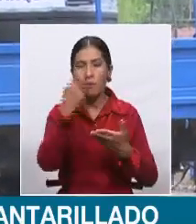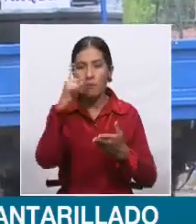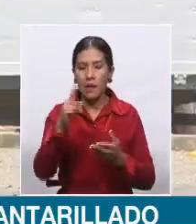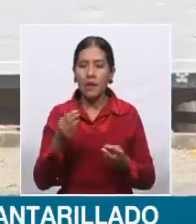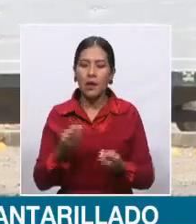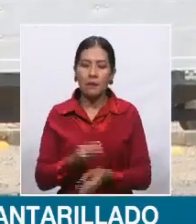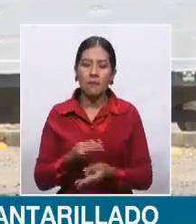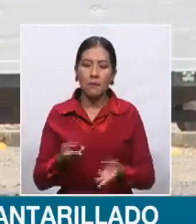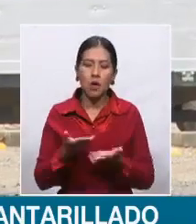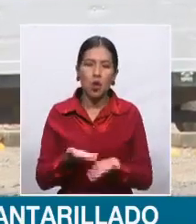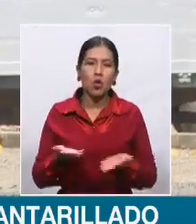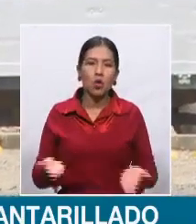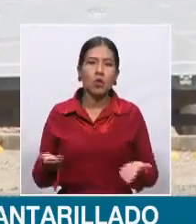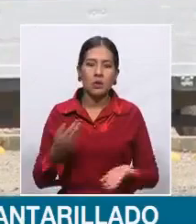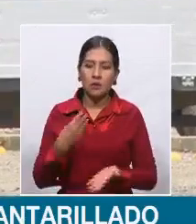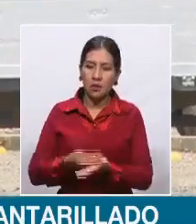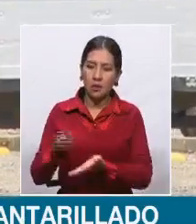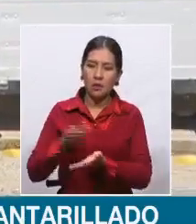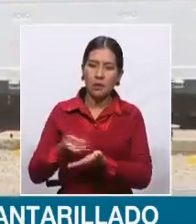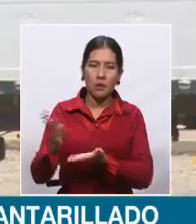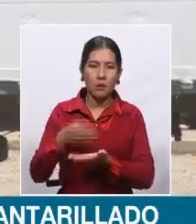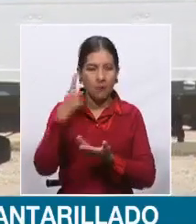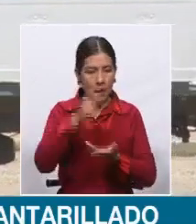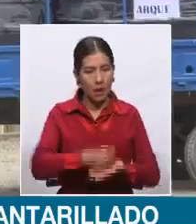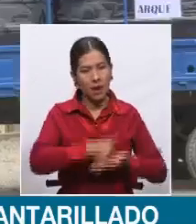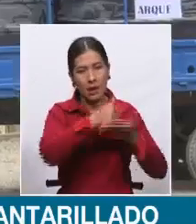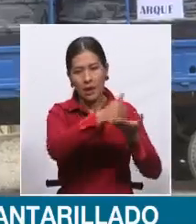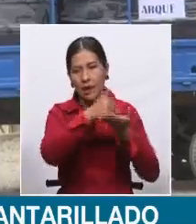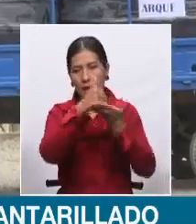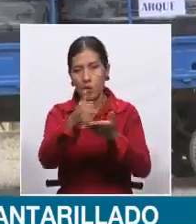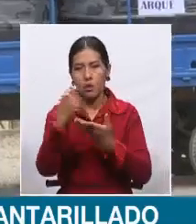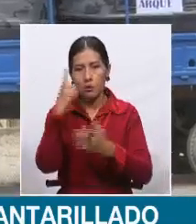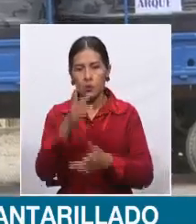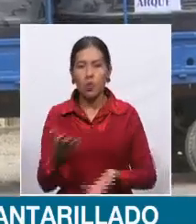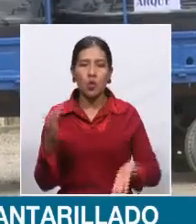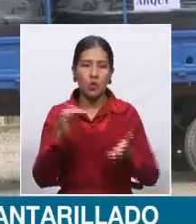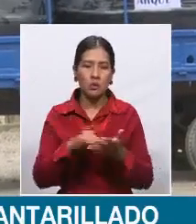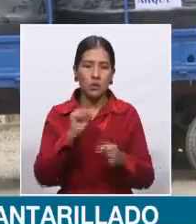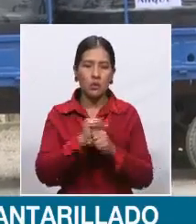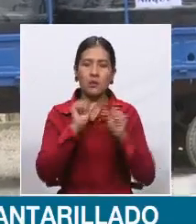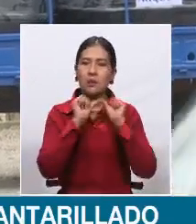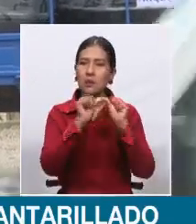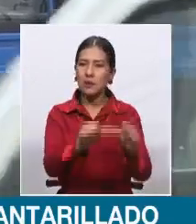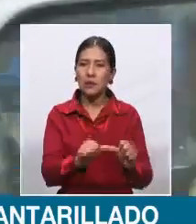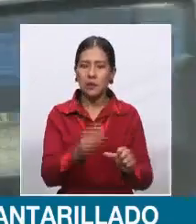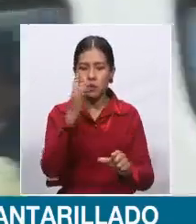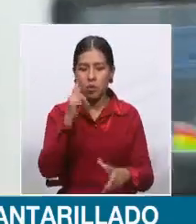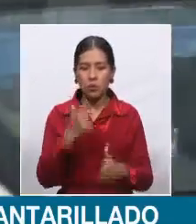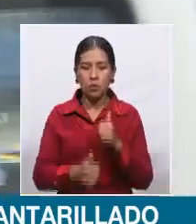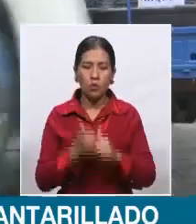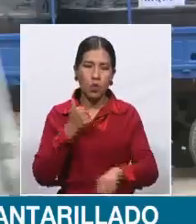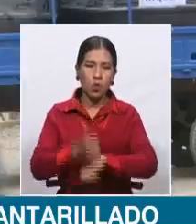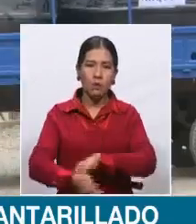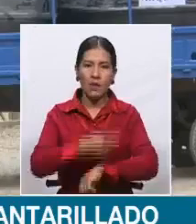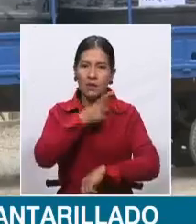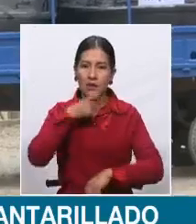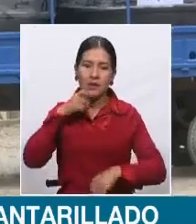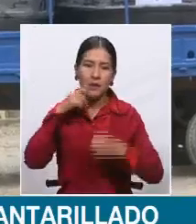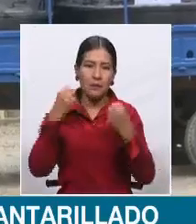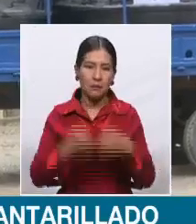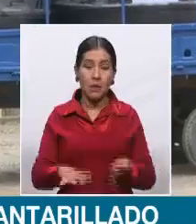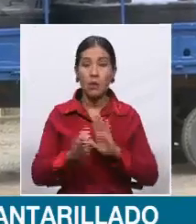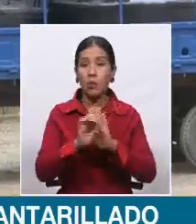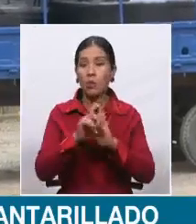insumos que vayan a coadyuvar en la mitigación de los efectos de la sequía, ¿no? Estos insumos van desde el